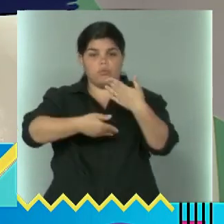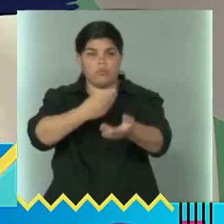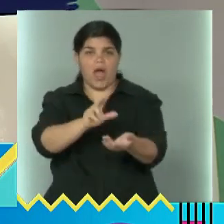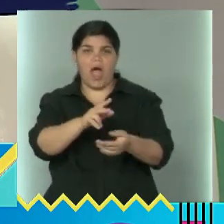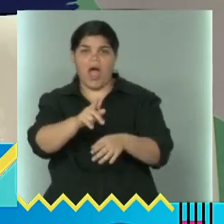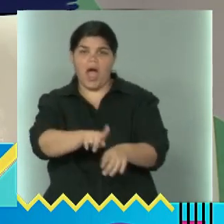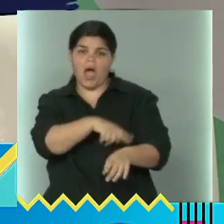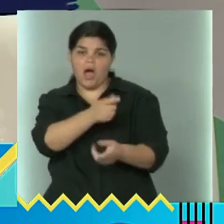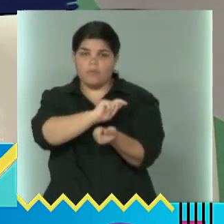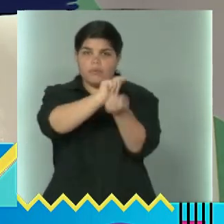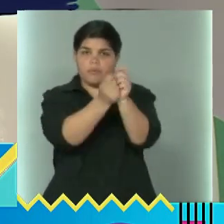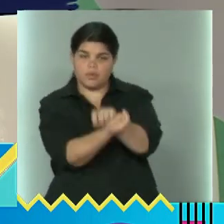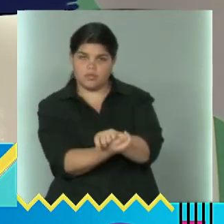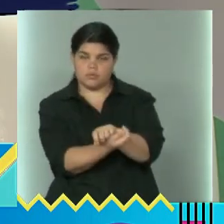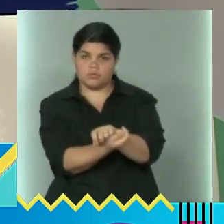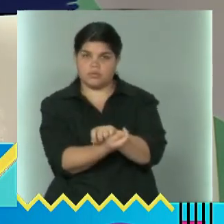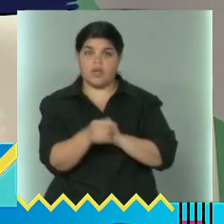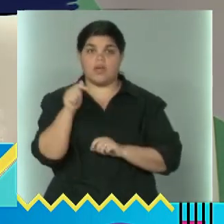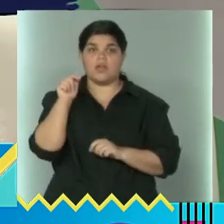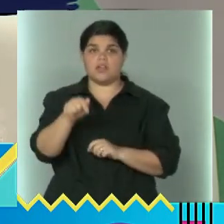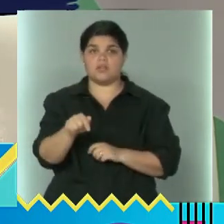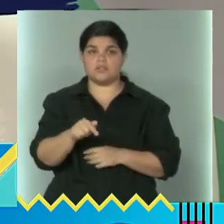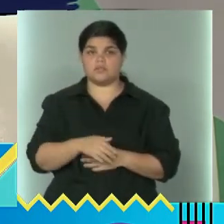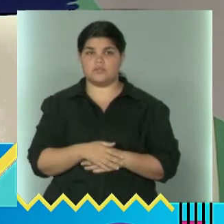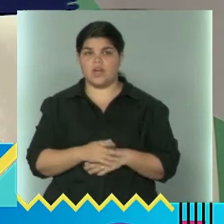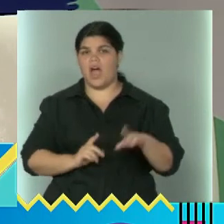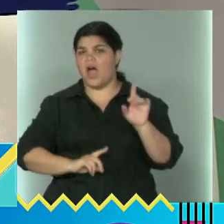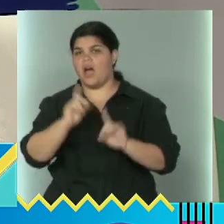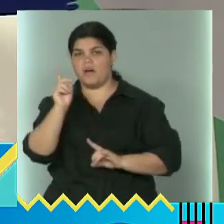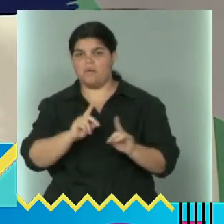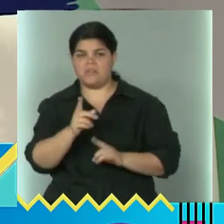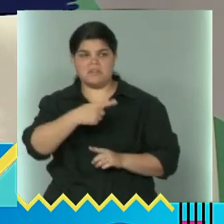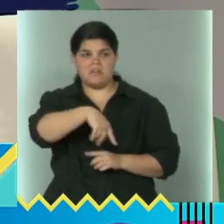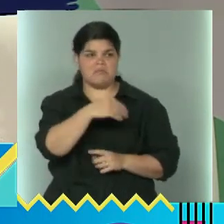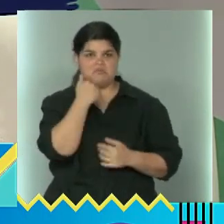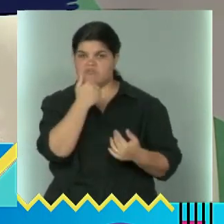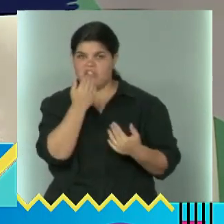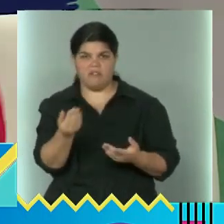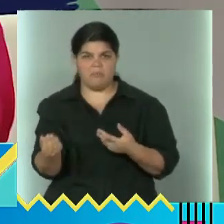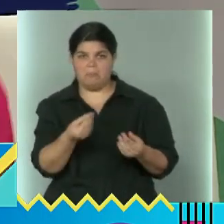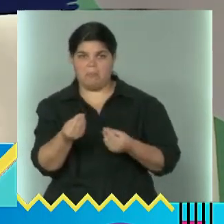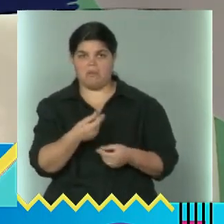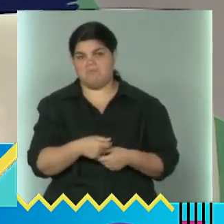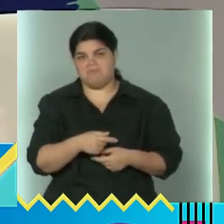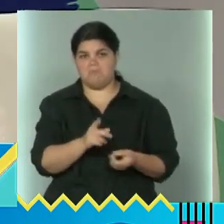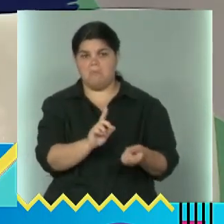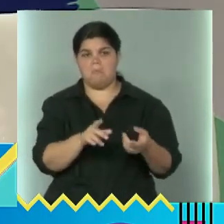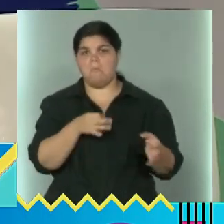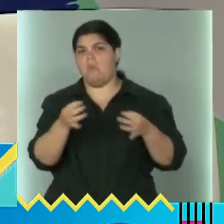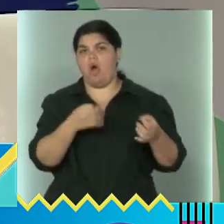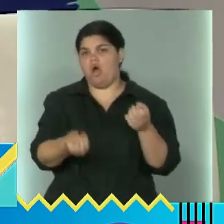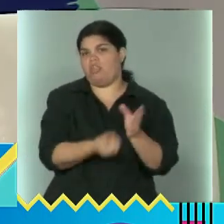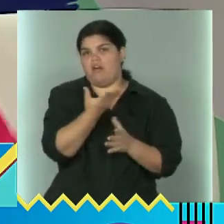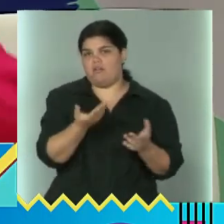¿no? Entonces, el motivo muchas veces ni ellos lo tienen claro, muchas veces es porque está de moda, muchas veces es porque le